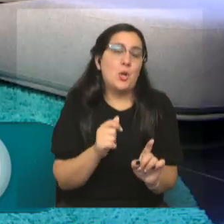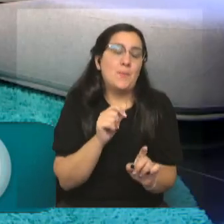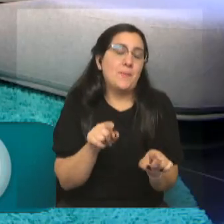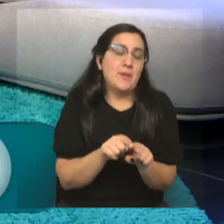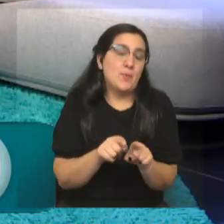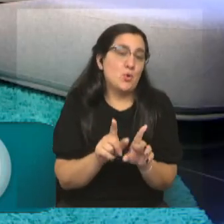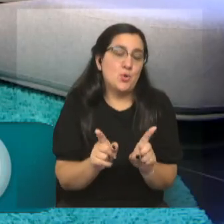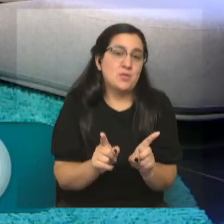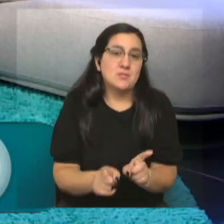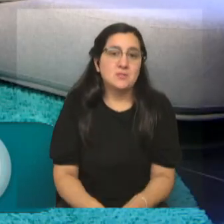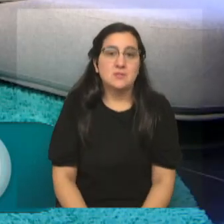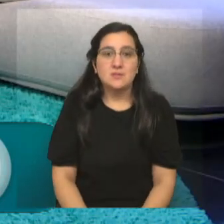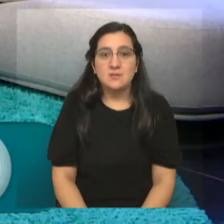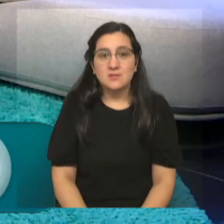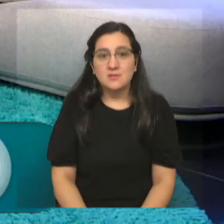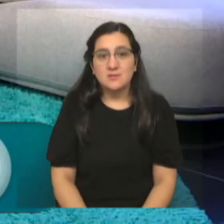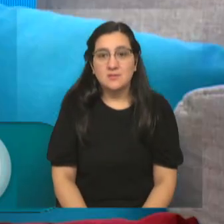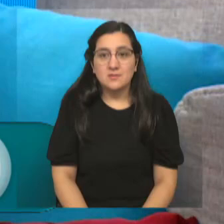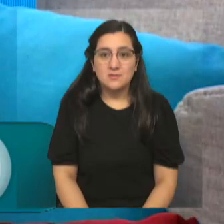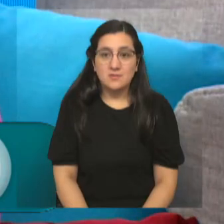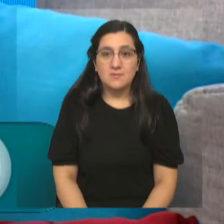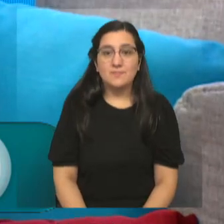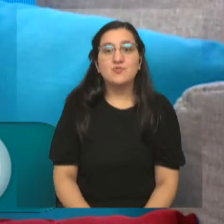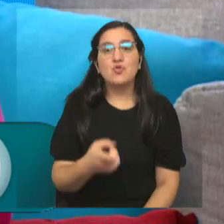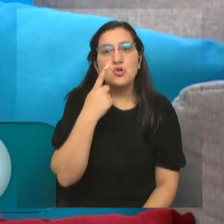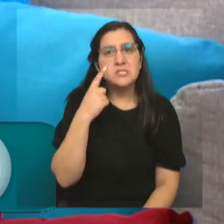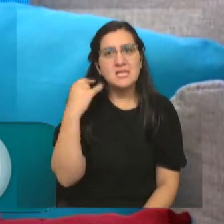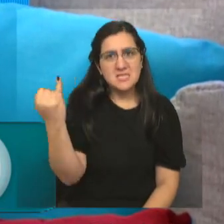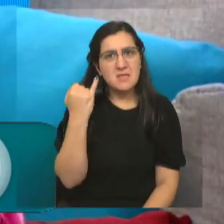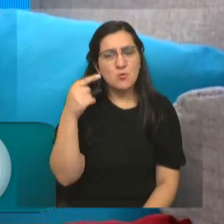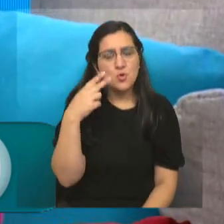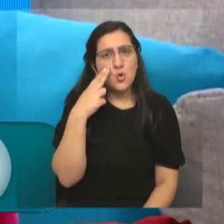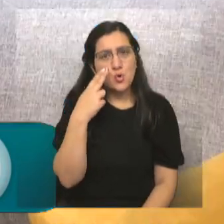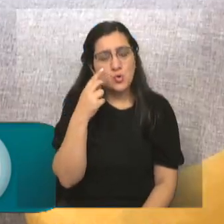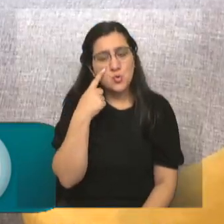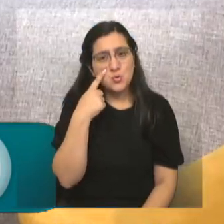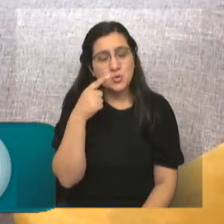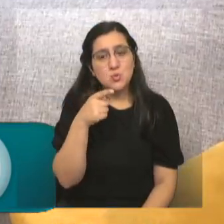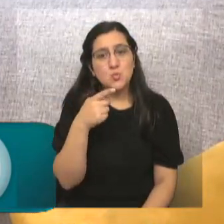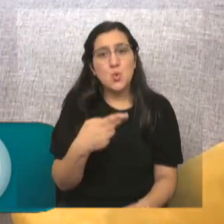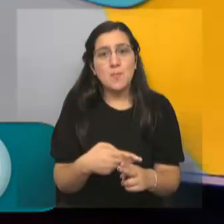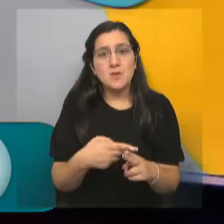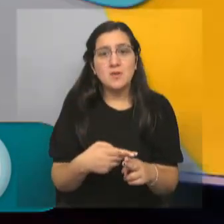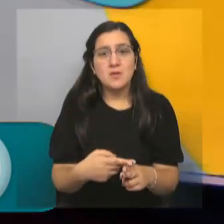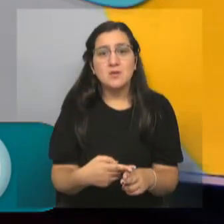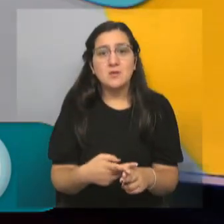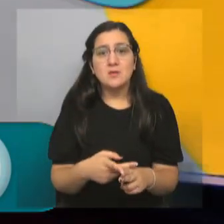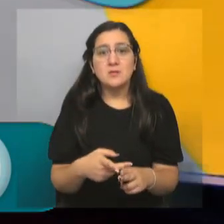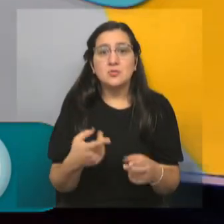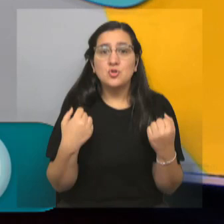¿no? Perdés por todos lados. Claro, sí. Conocí hace mucho tiempo tu nombre, Patricio Raurich, y sí, por cuando favor, hablás... Lo estuve